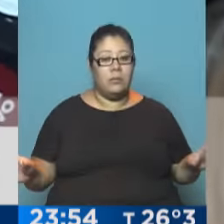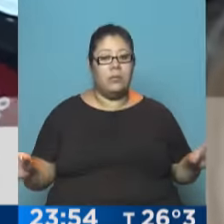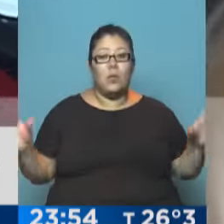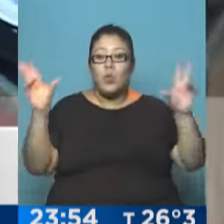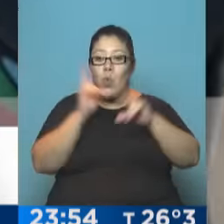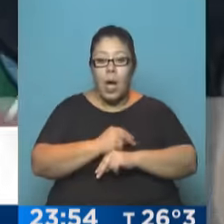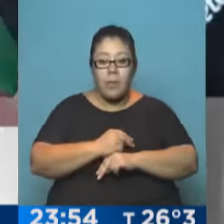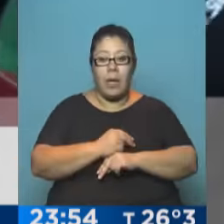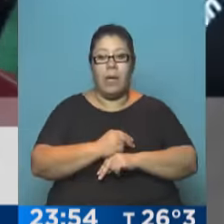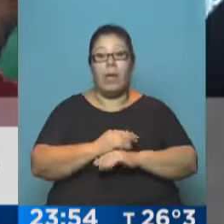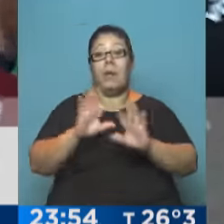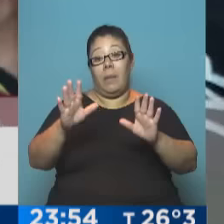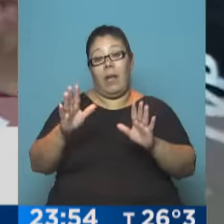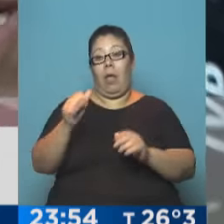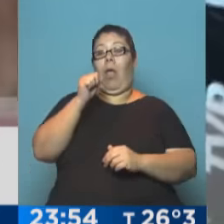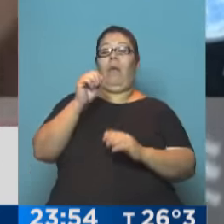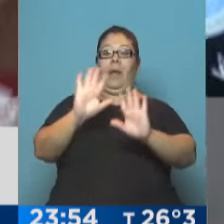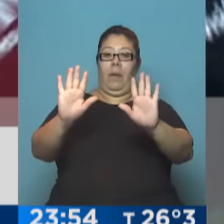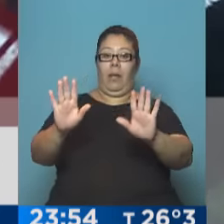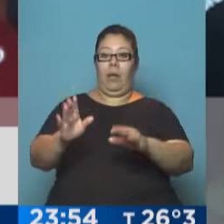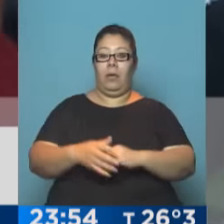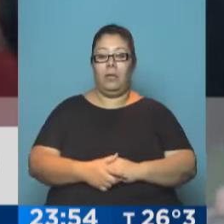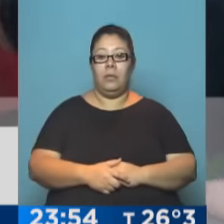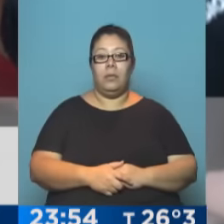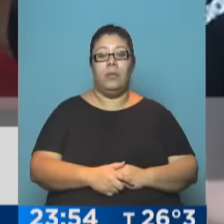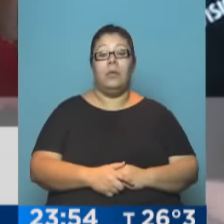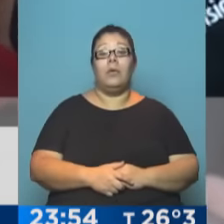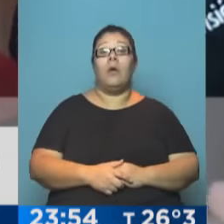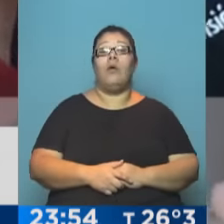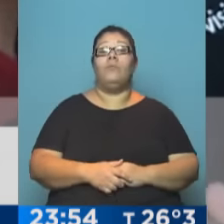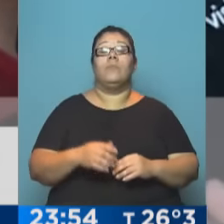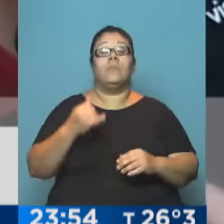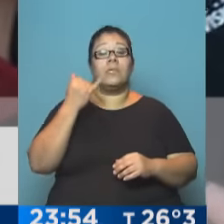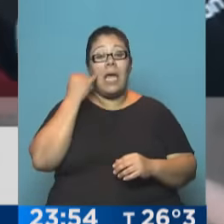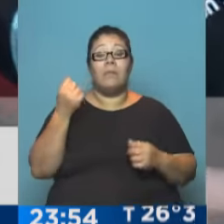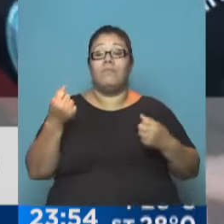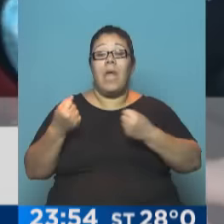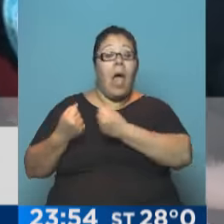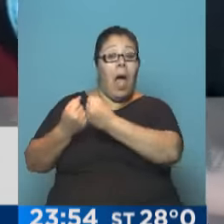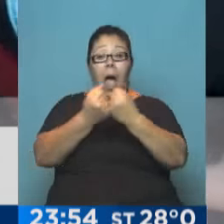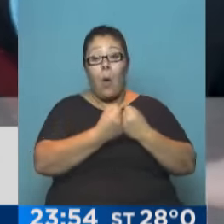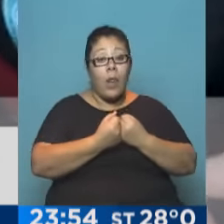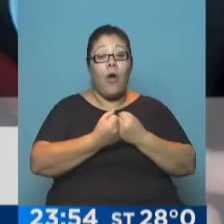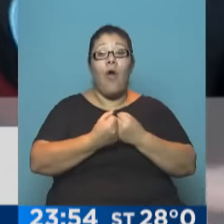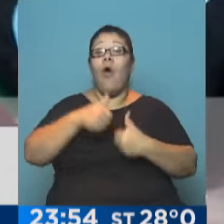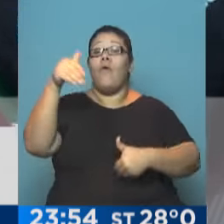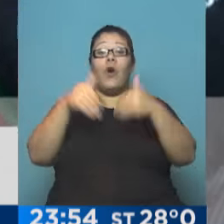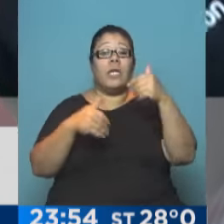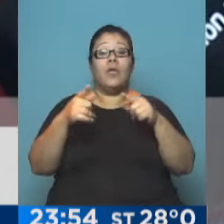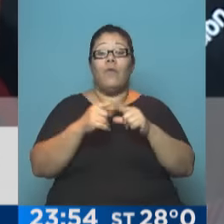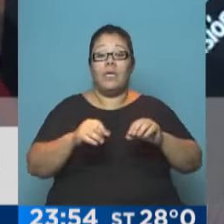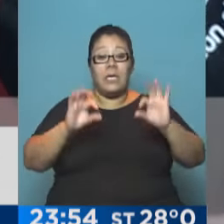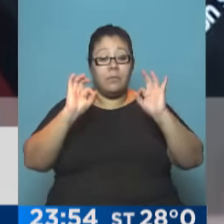fecha. Esto me van a matar. Esto. Se tomó la determinación de hacer la elección tal fecha, entonces ya